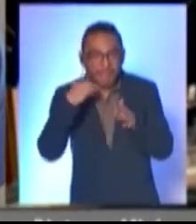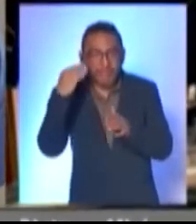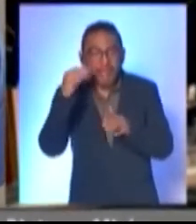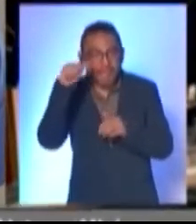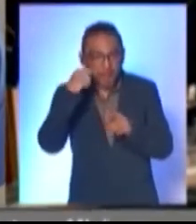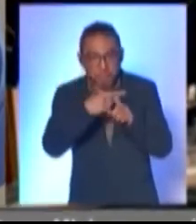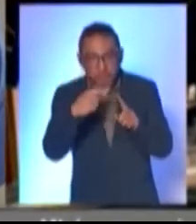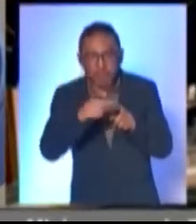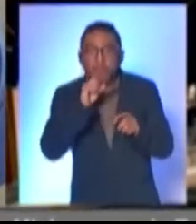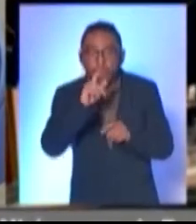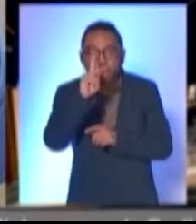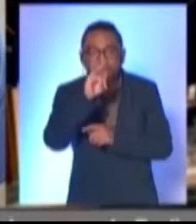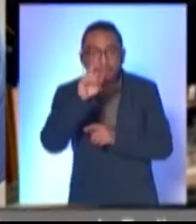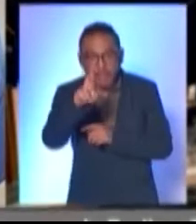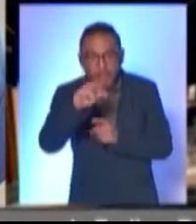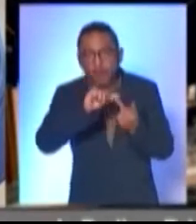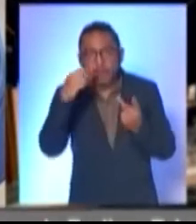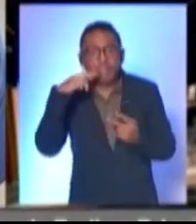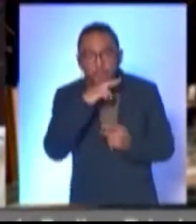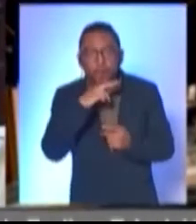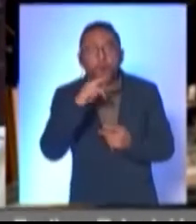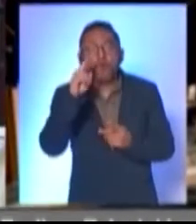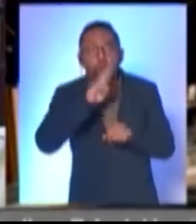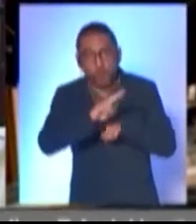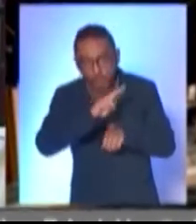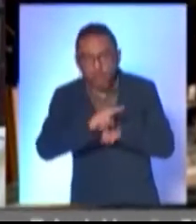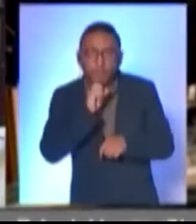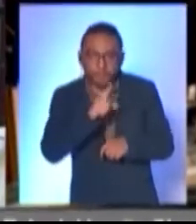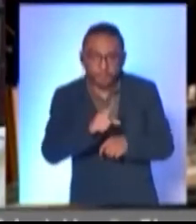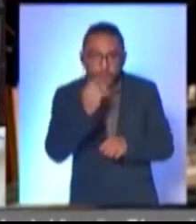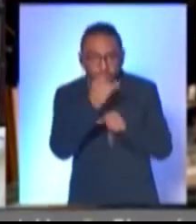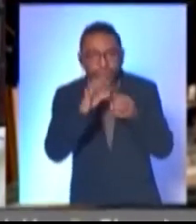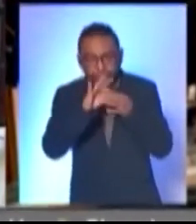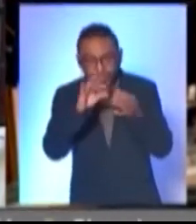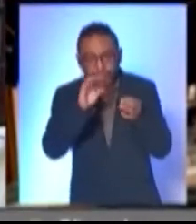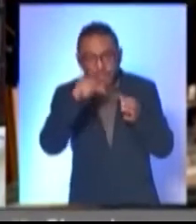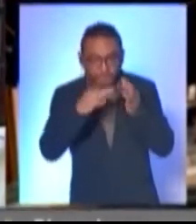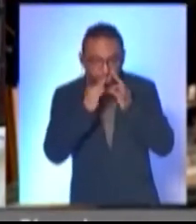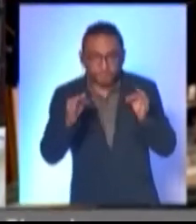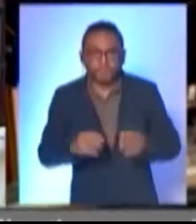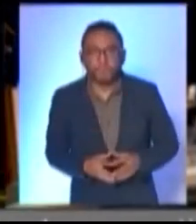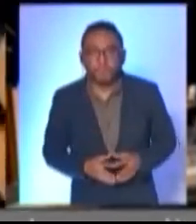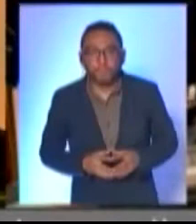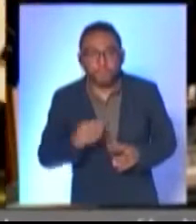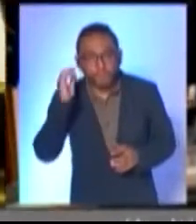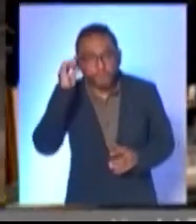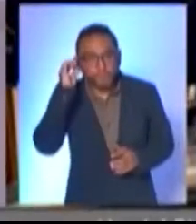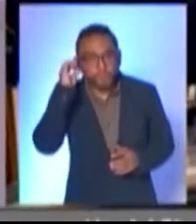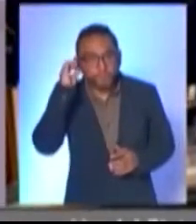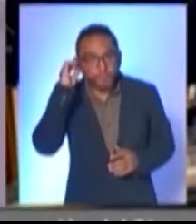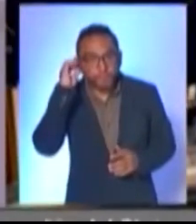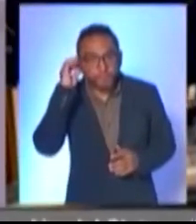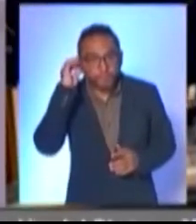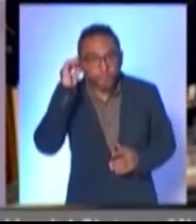segundas dosis de Pfizer-BioNTech para Zamora y Uruapan. Con información de Yesenia Magaña, SM Noticias.